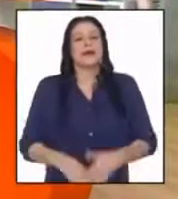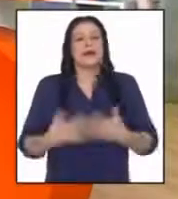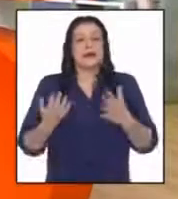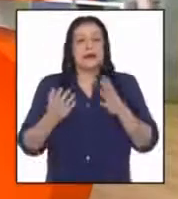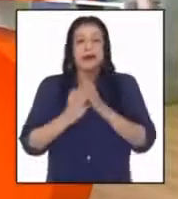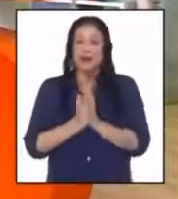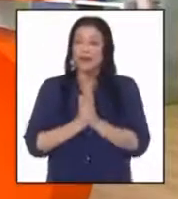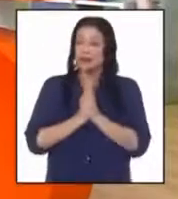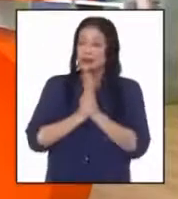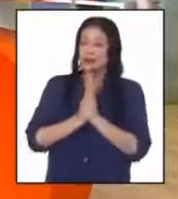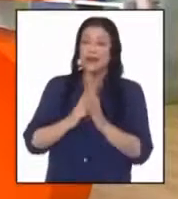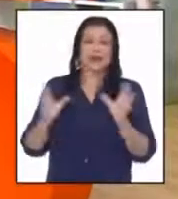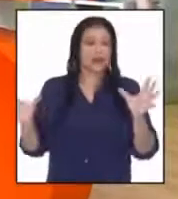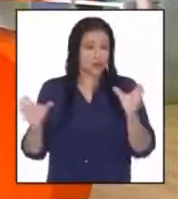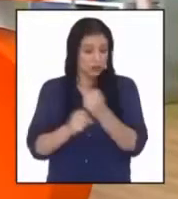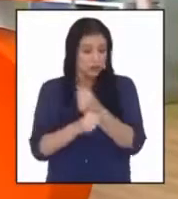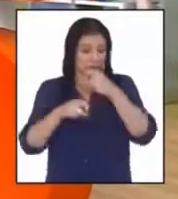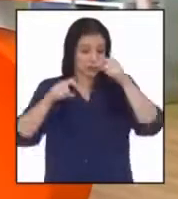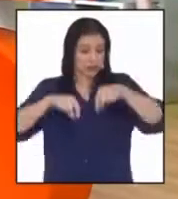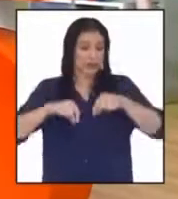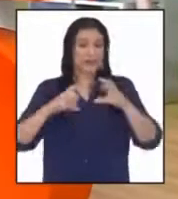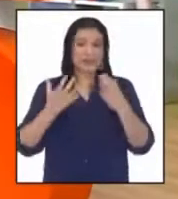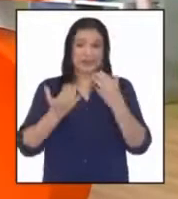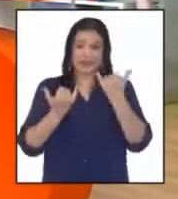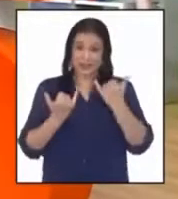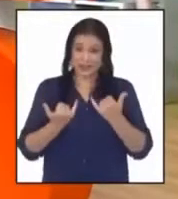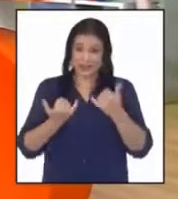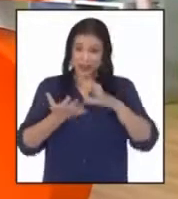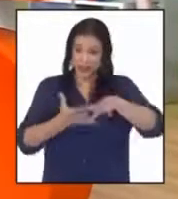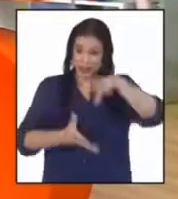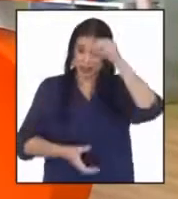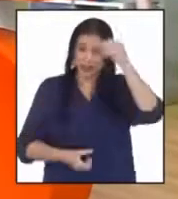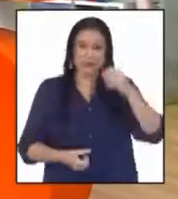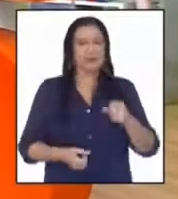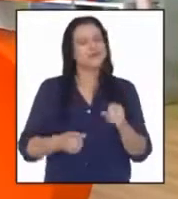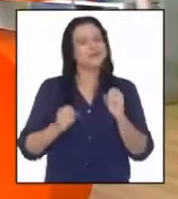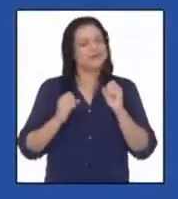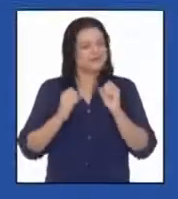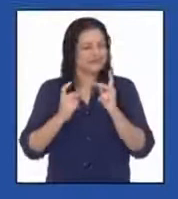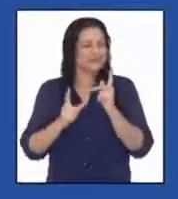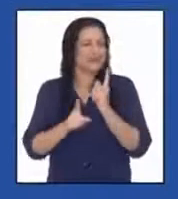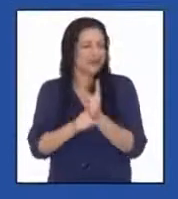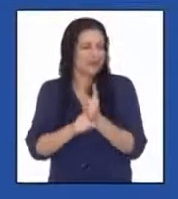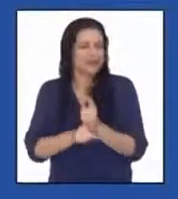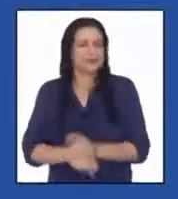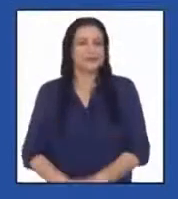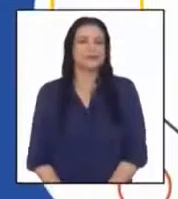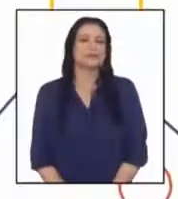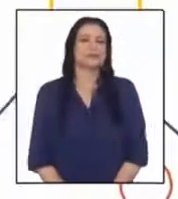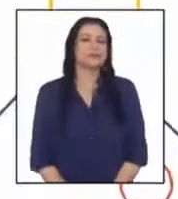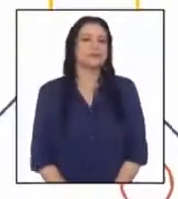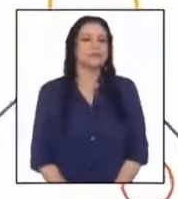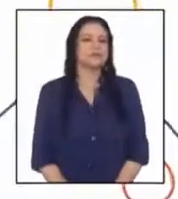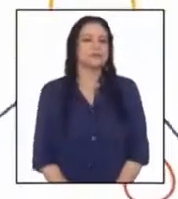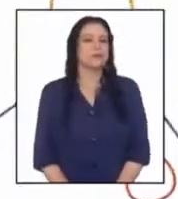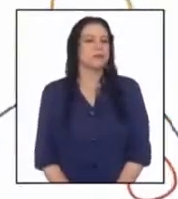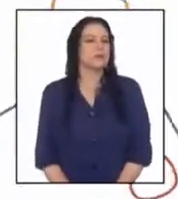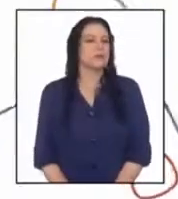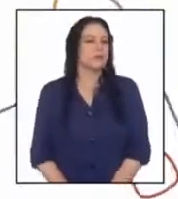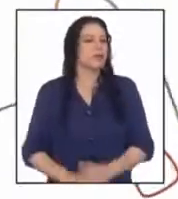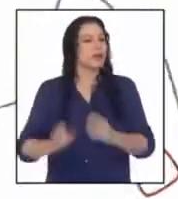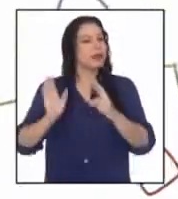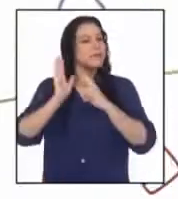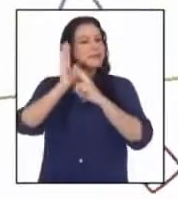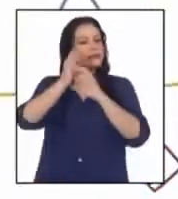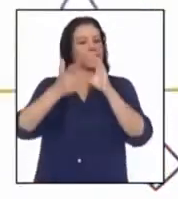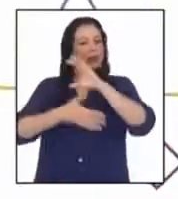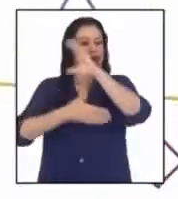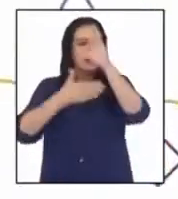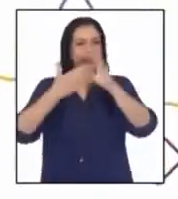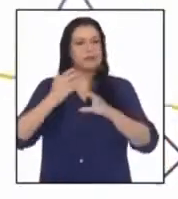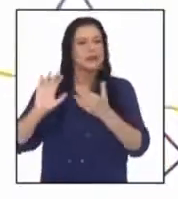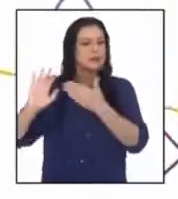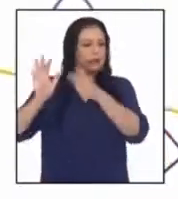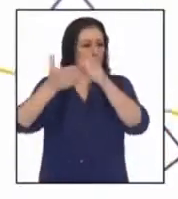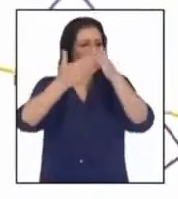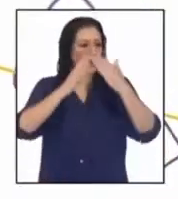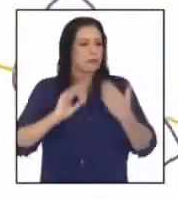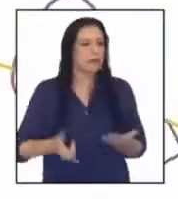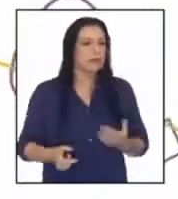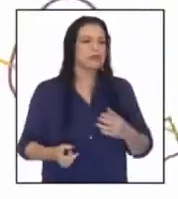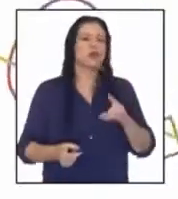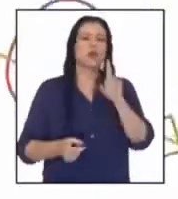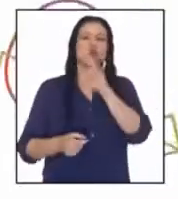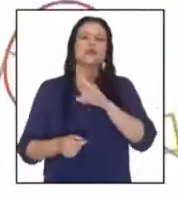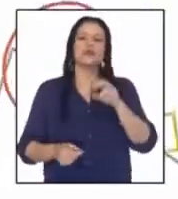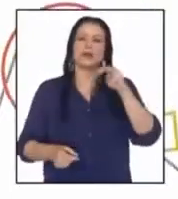¿Hacemos un resumen de lo aprendido en el programa de hoy? ¡Claro que sí! Representamos las características de una